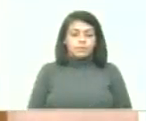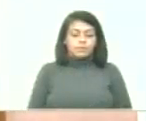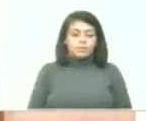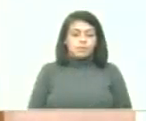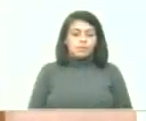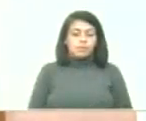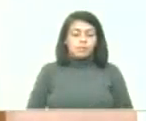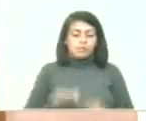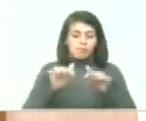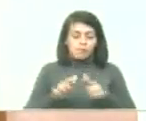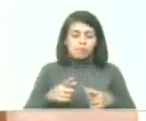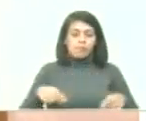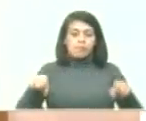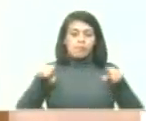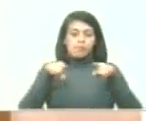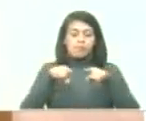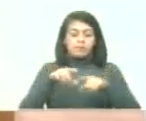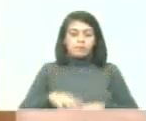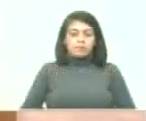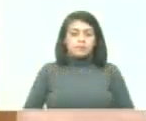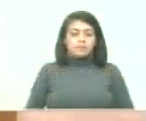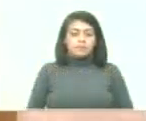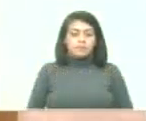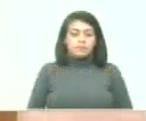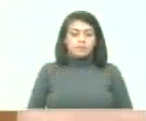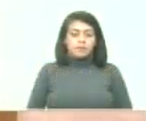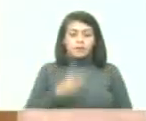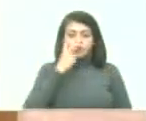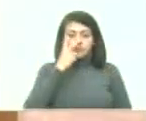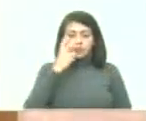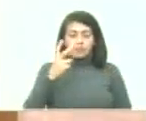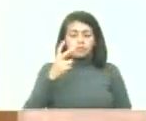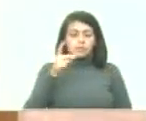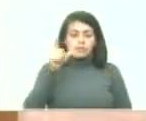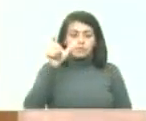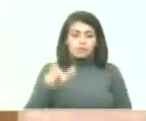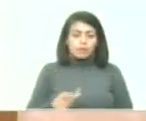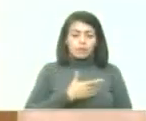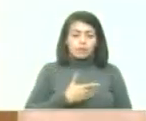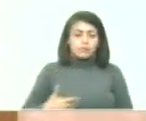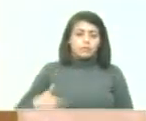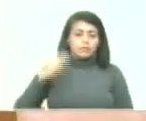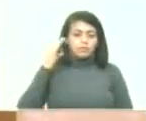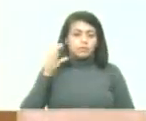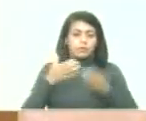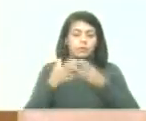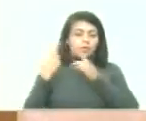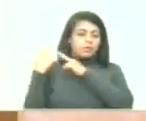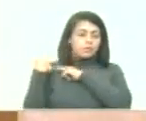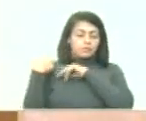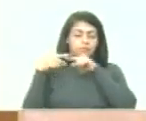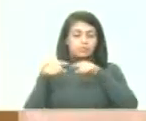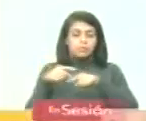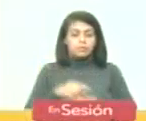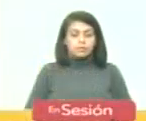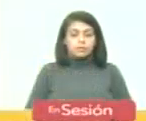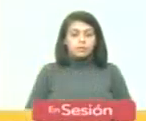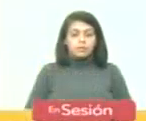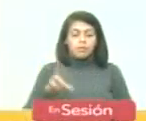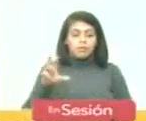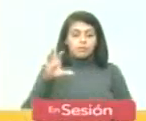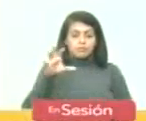que acaba de ocurrir con la visita de la presidenta de la Cámara de Representantes